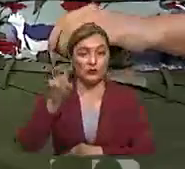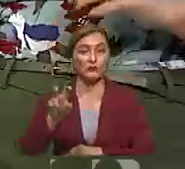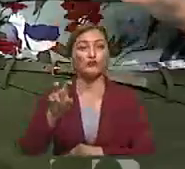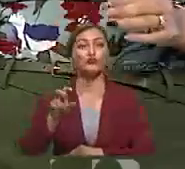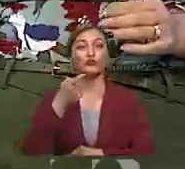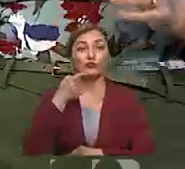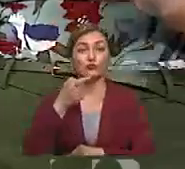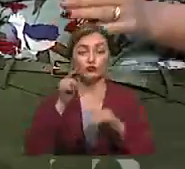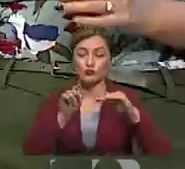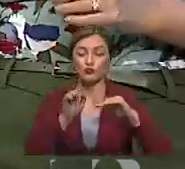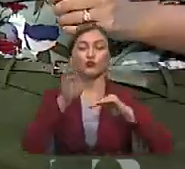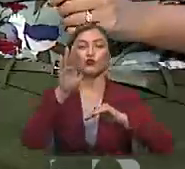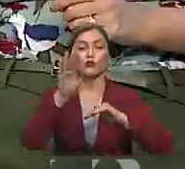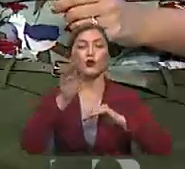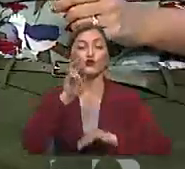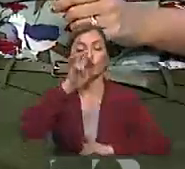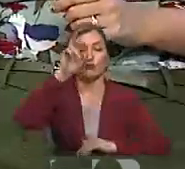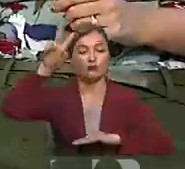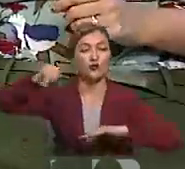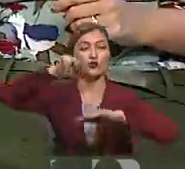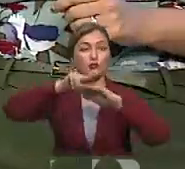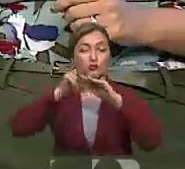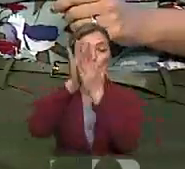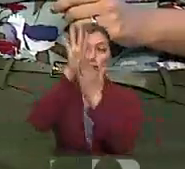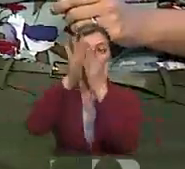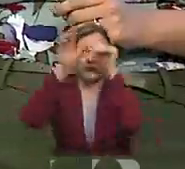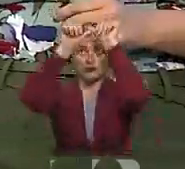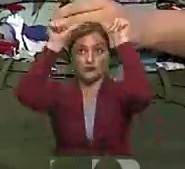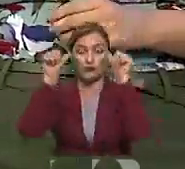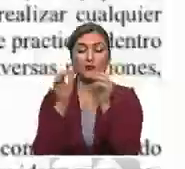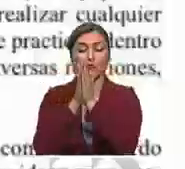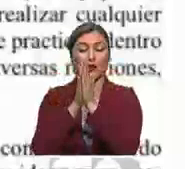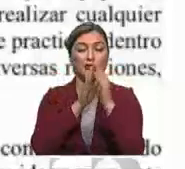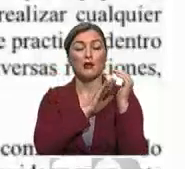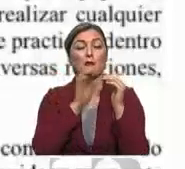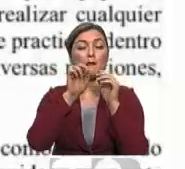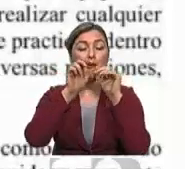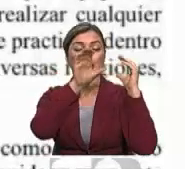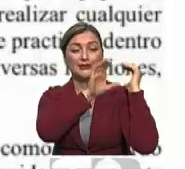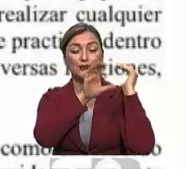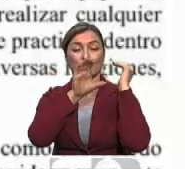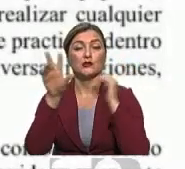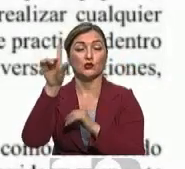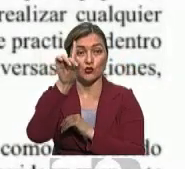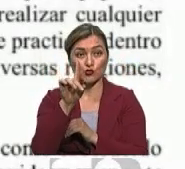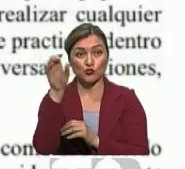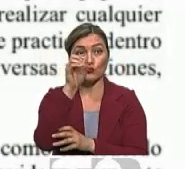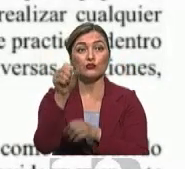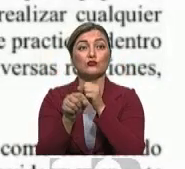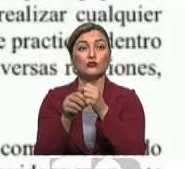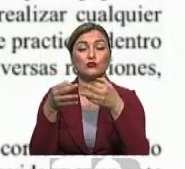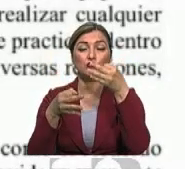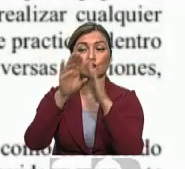cual nombró patrona del turismo nacional a la imagen de la Virgen del Cisne. El 31 de octubre del presente, la